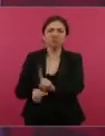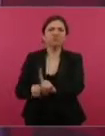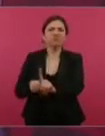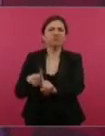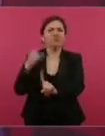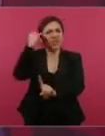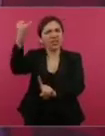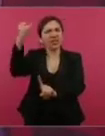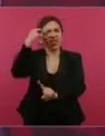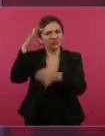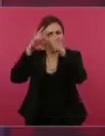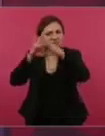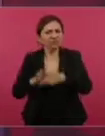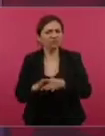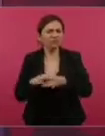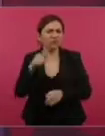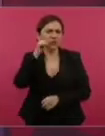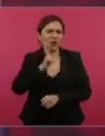congruente.